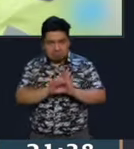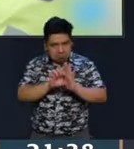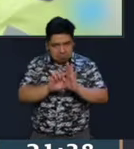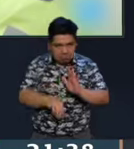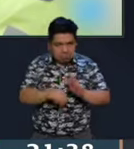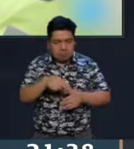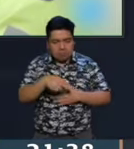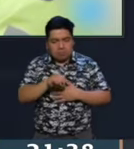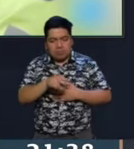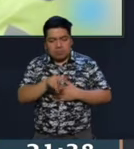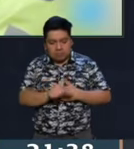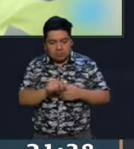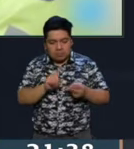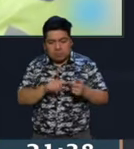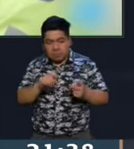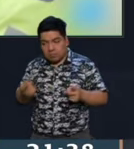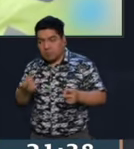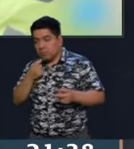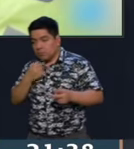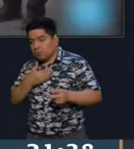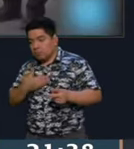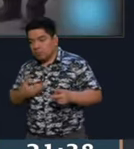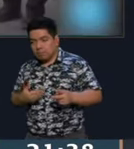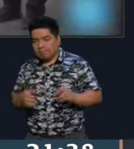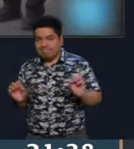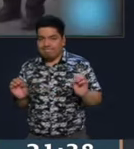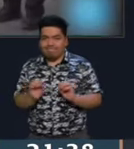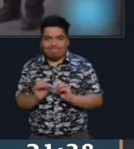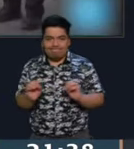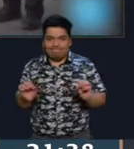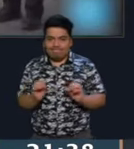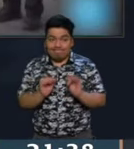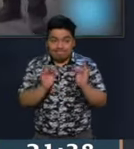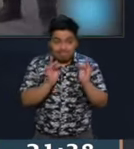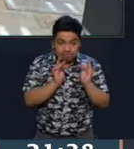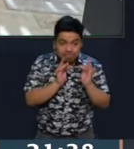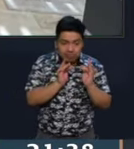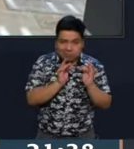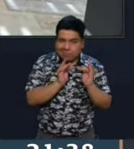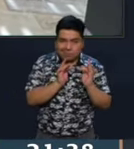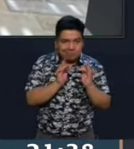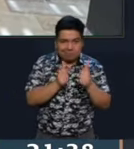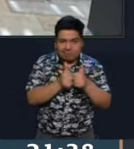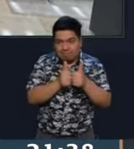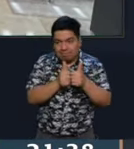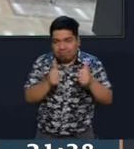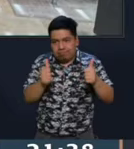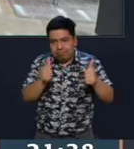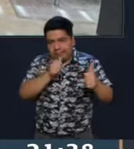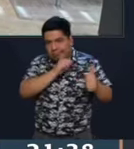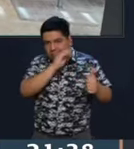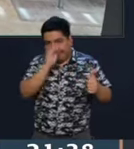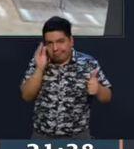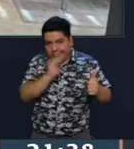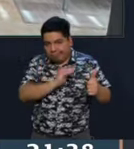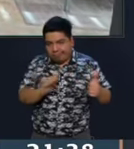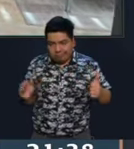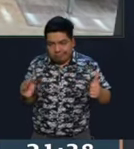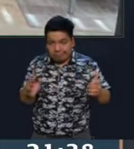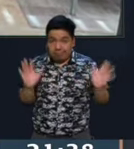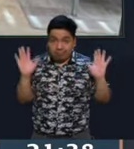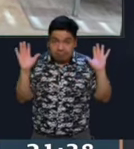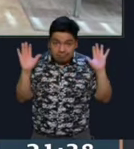el Noboa y por otro López Obrador, no van a mejorar las relaciones y mira, fueron a peor. Sí. Ahora, lo